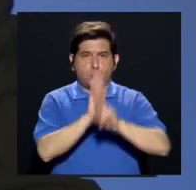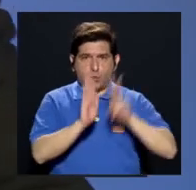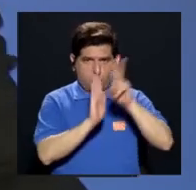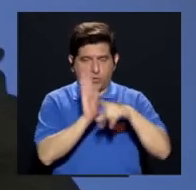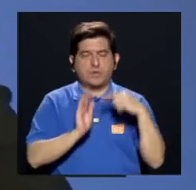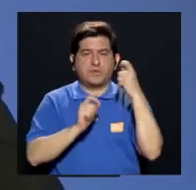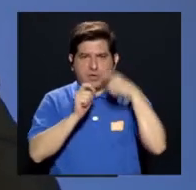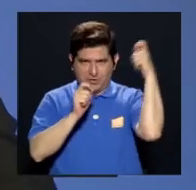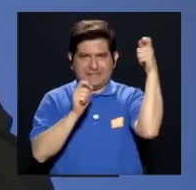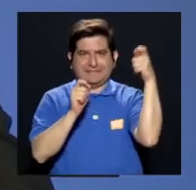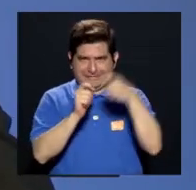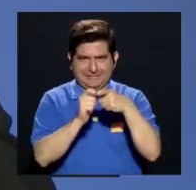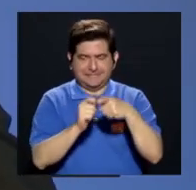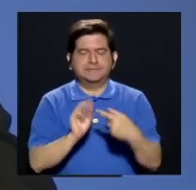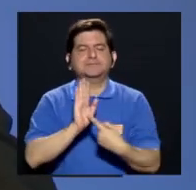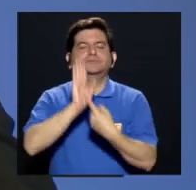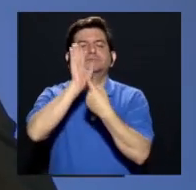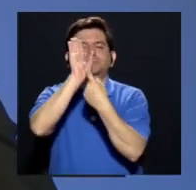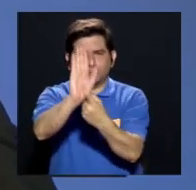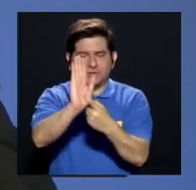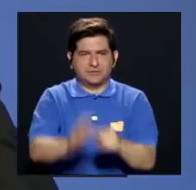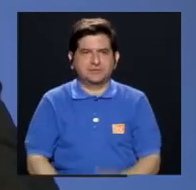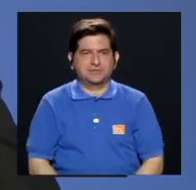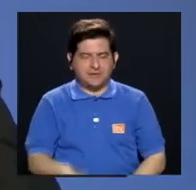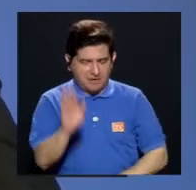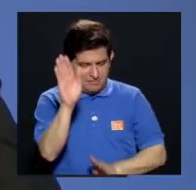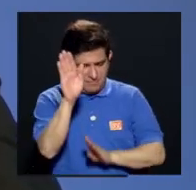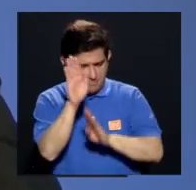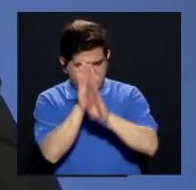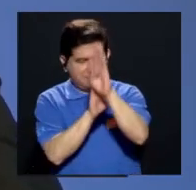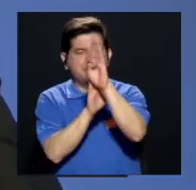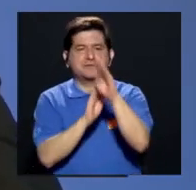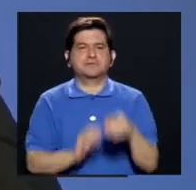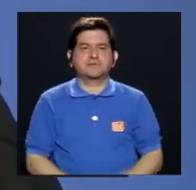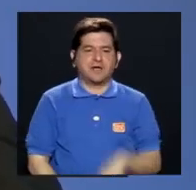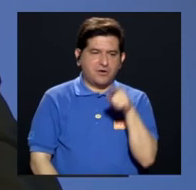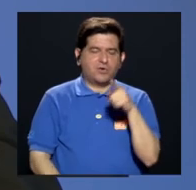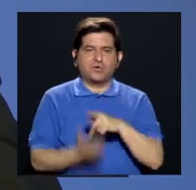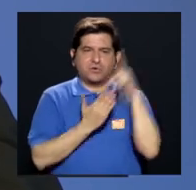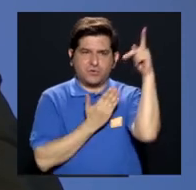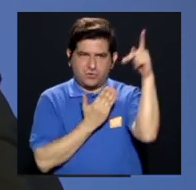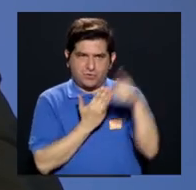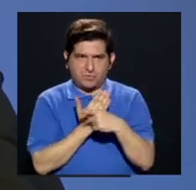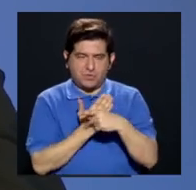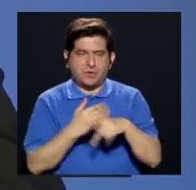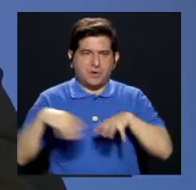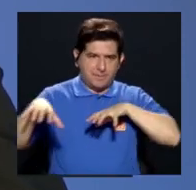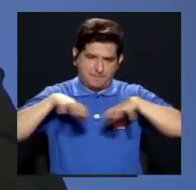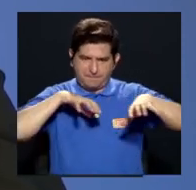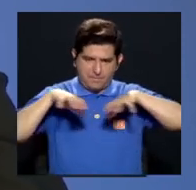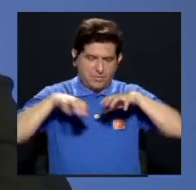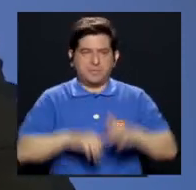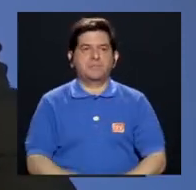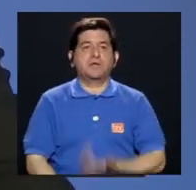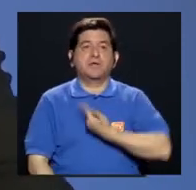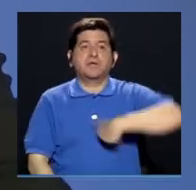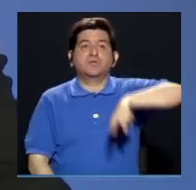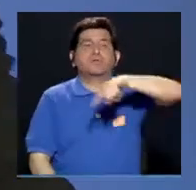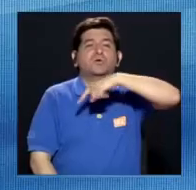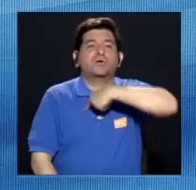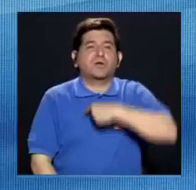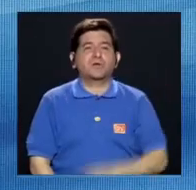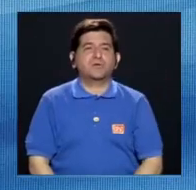que precisamente muestra el desarrollo de este programa de movilidad que